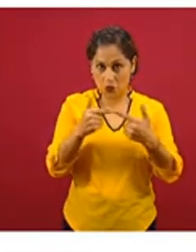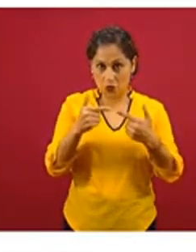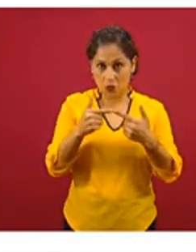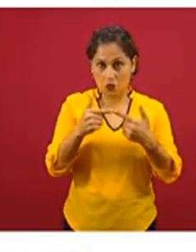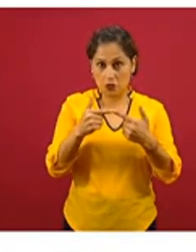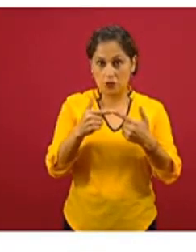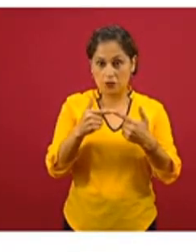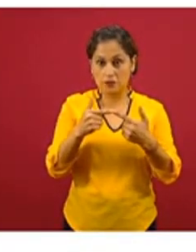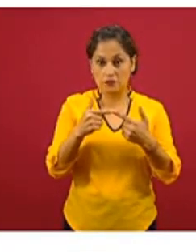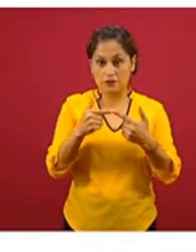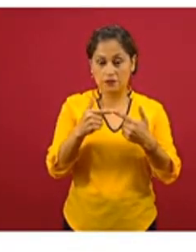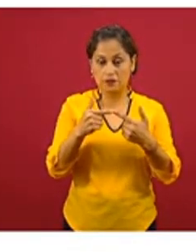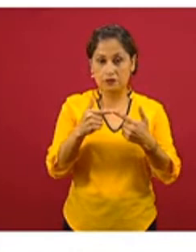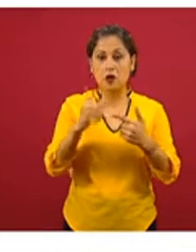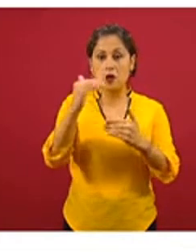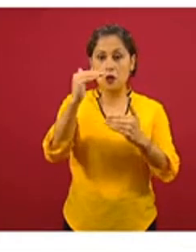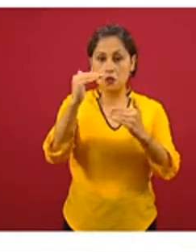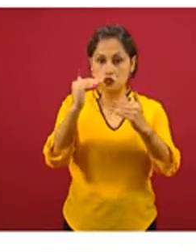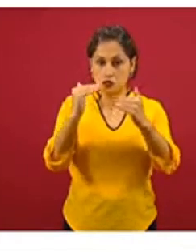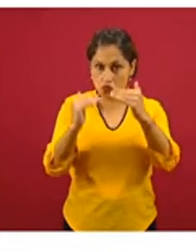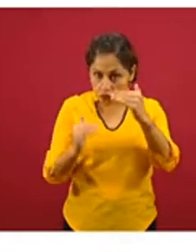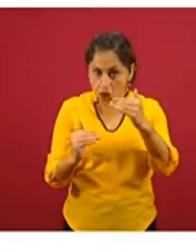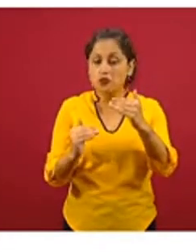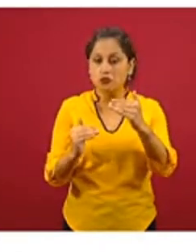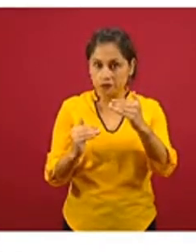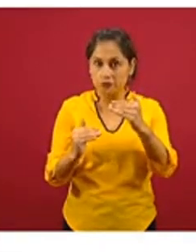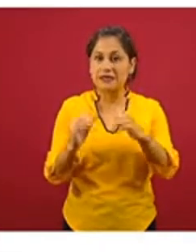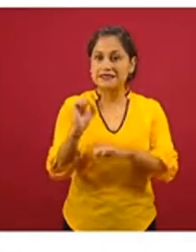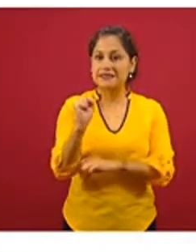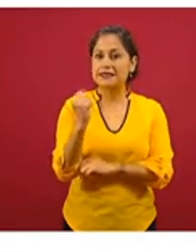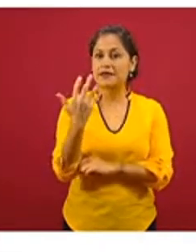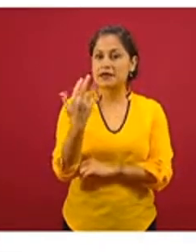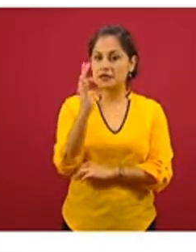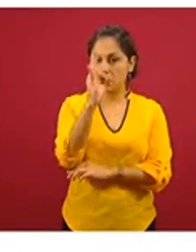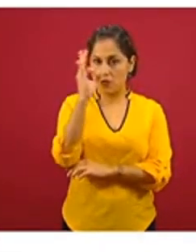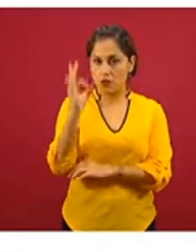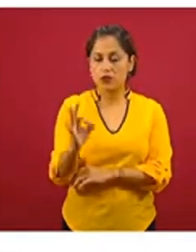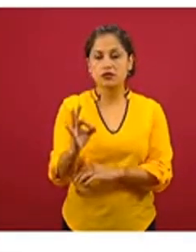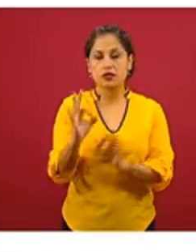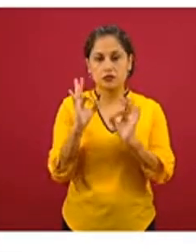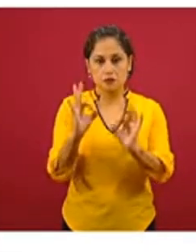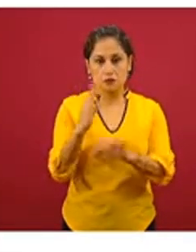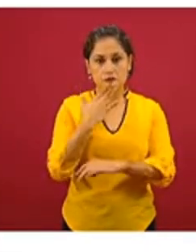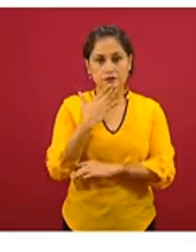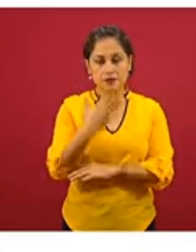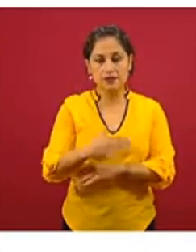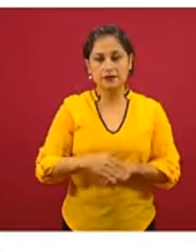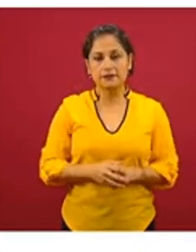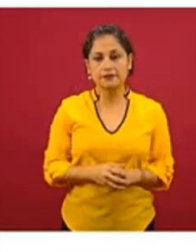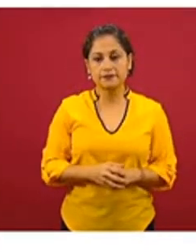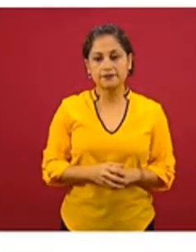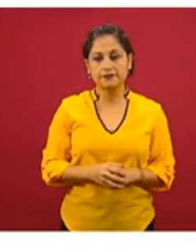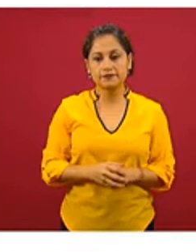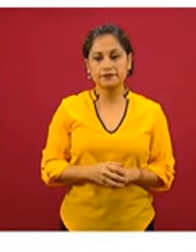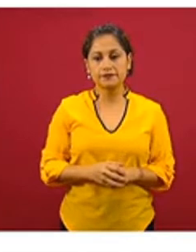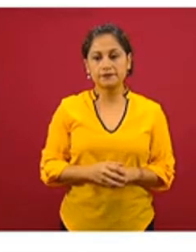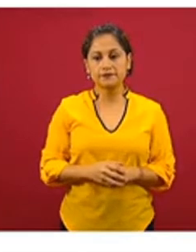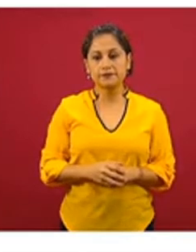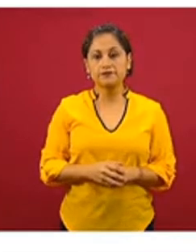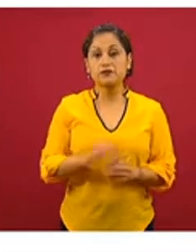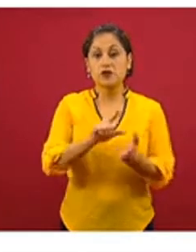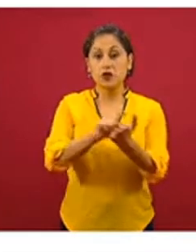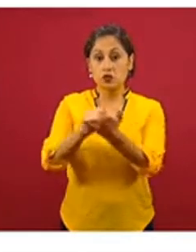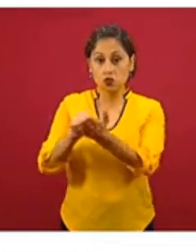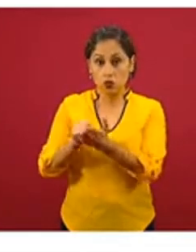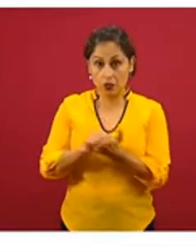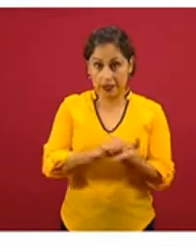la meta de disminuir al menos el 65% de la movilidad. Y sobre los usuarios de Twitter y